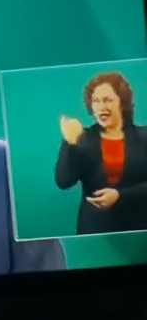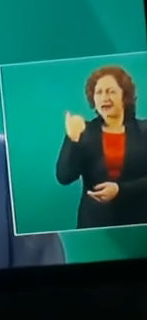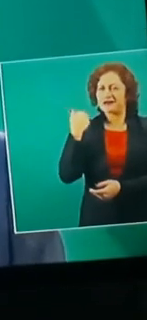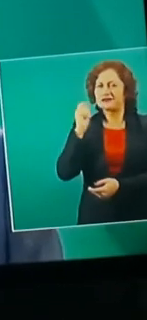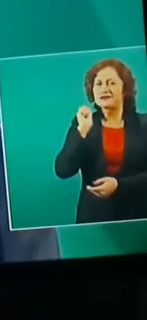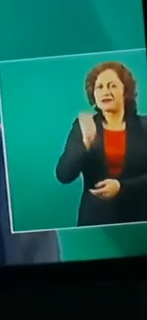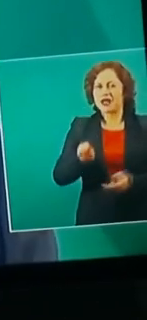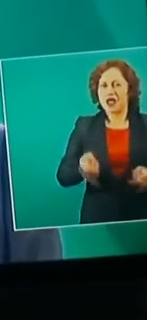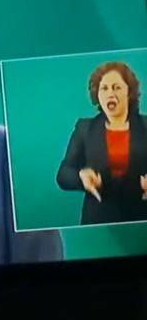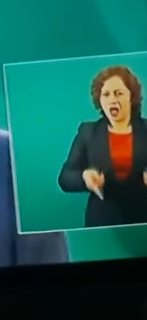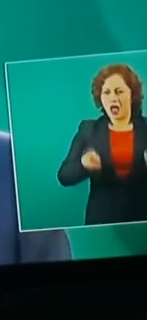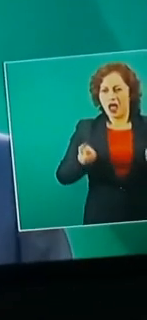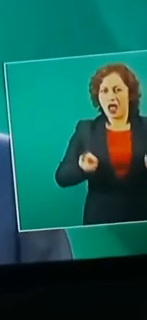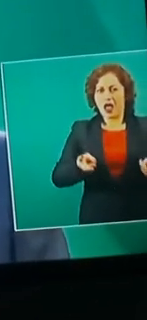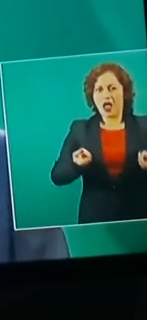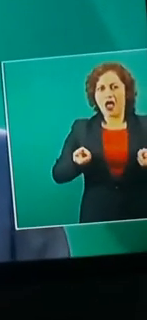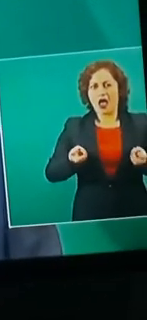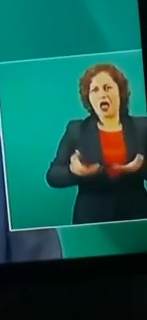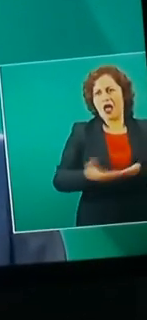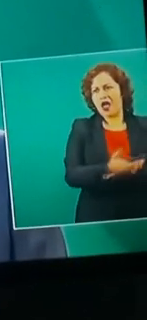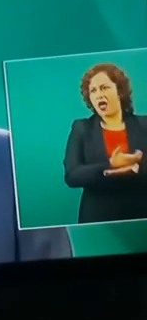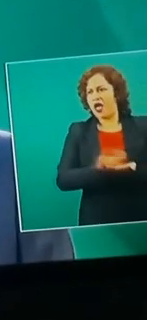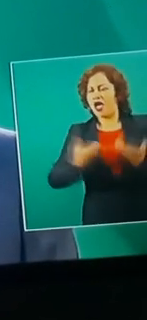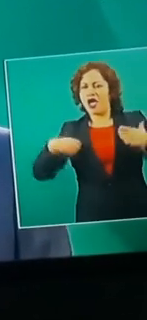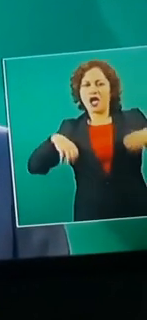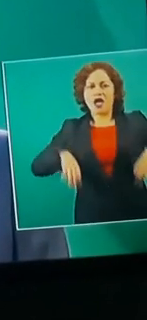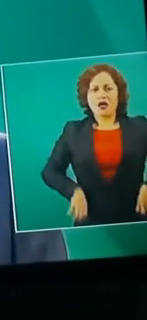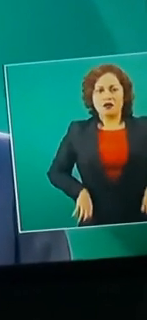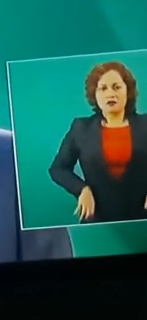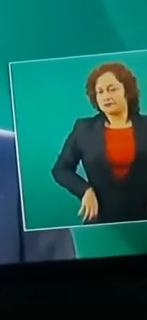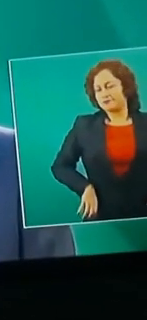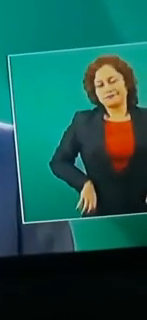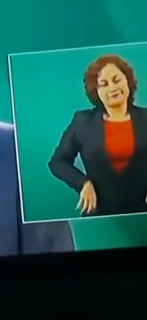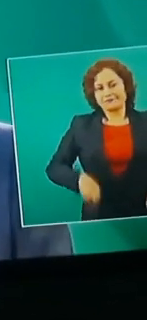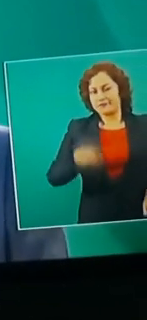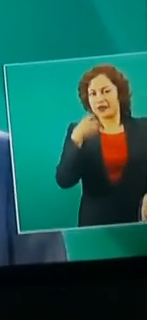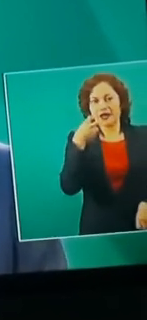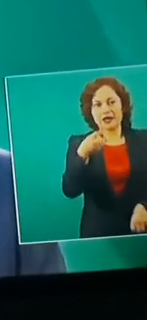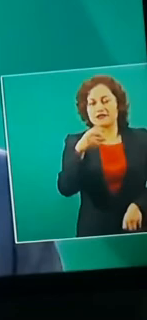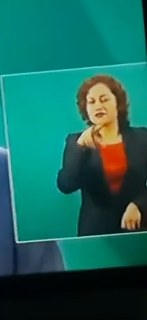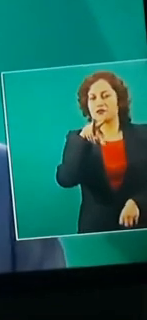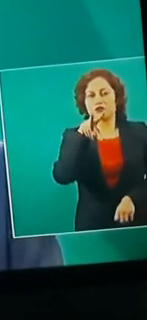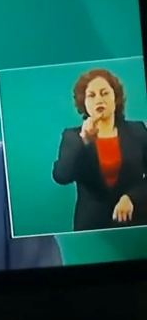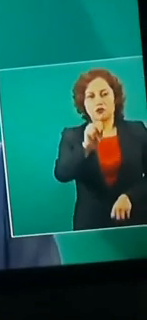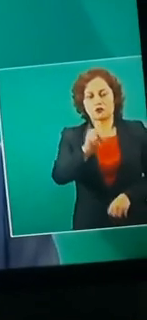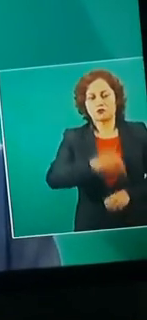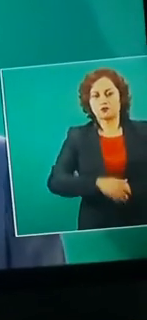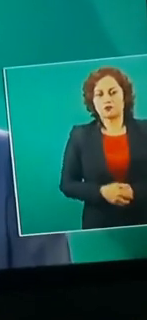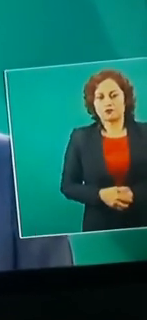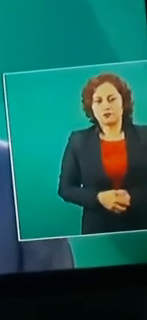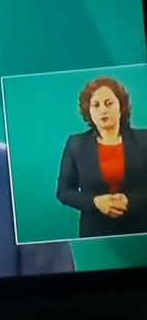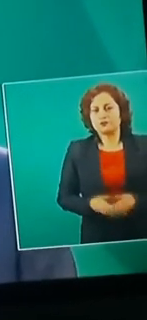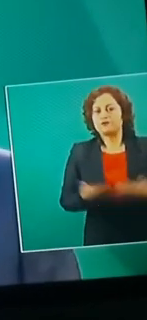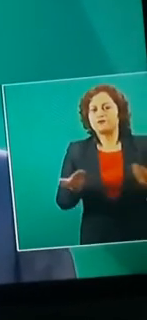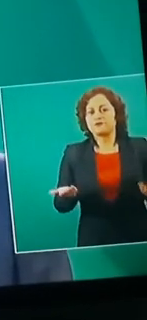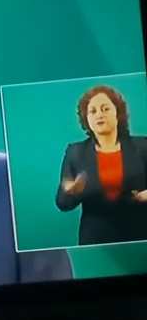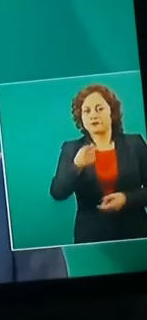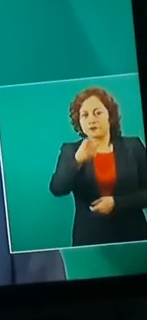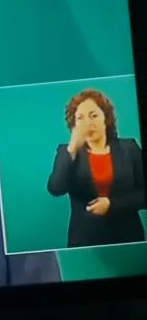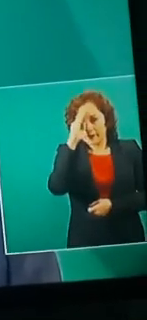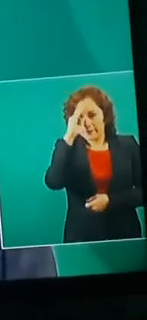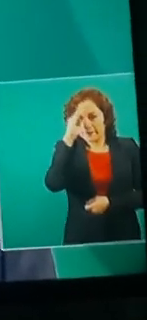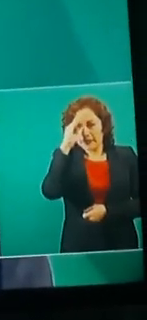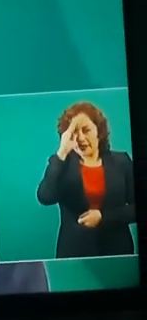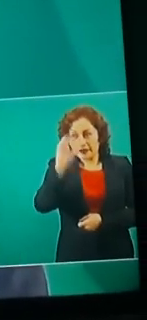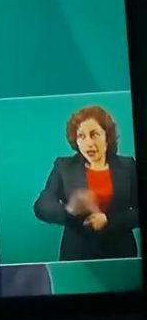lograr fortalecer la Comisión Federal de Electricidad y fuera las empresas que